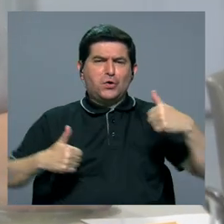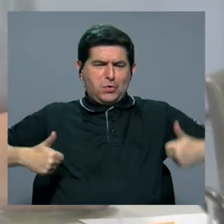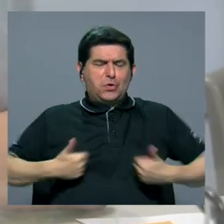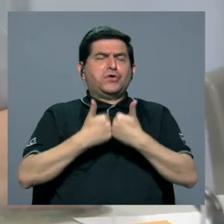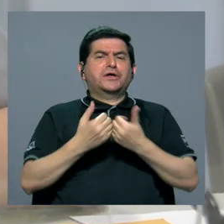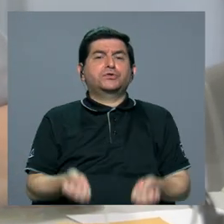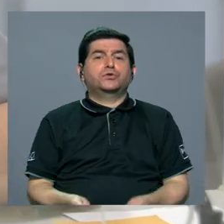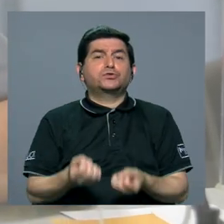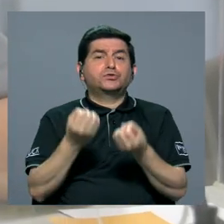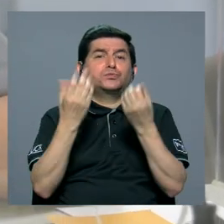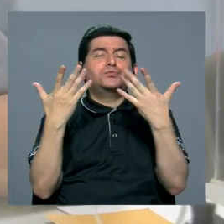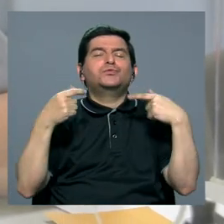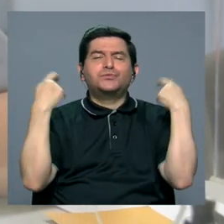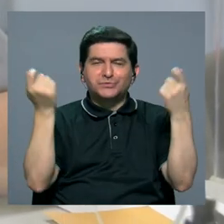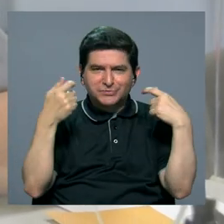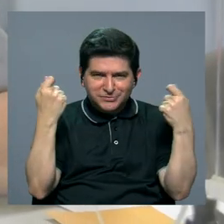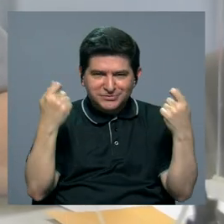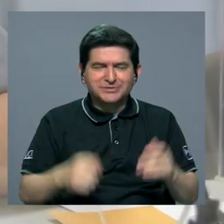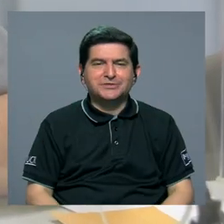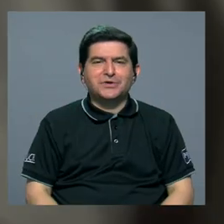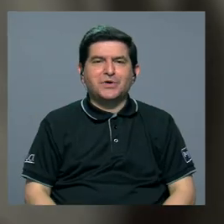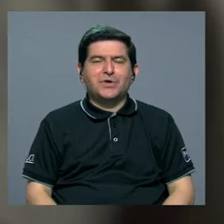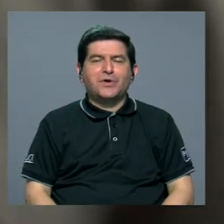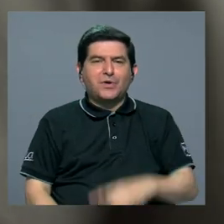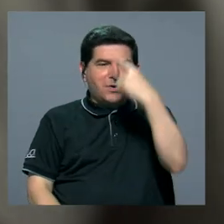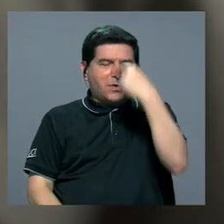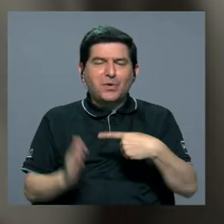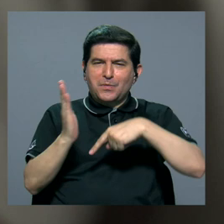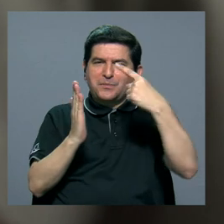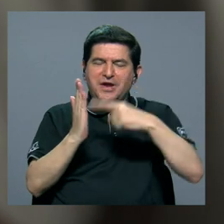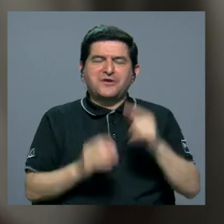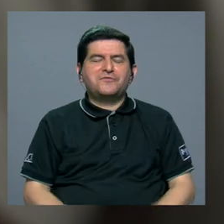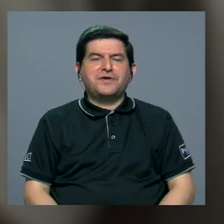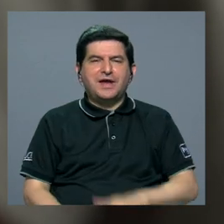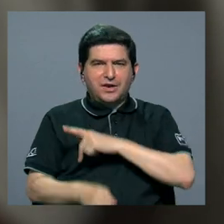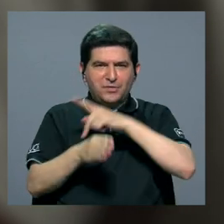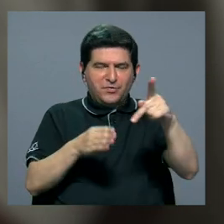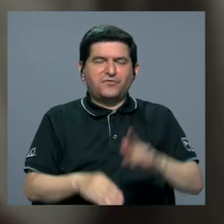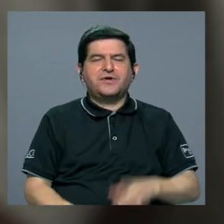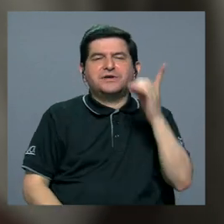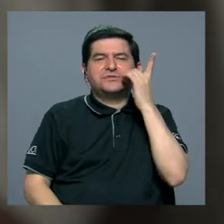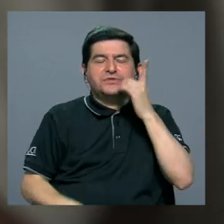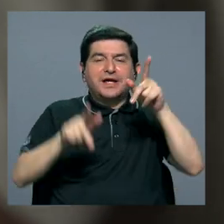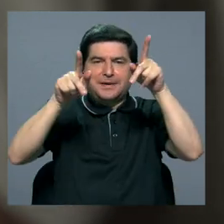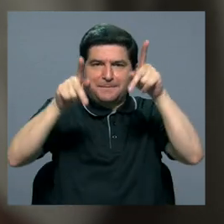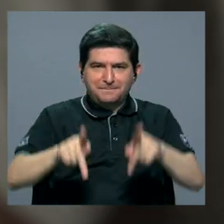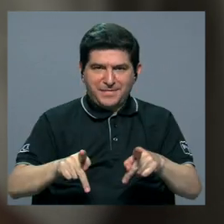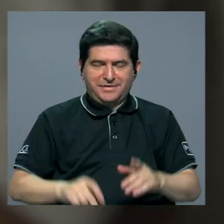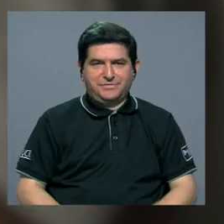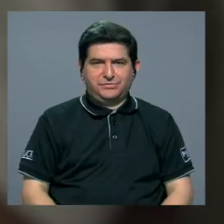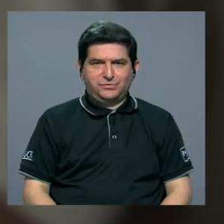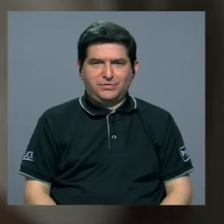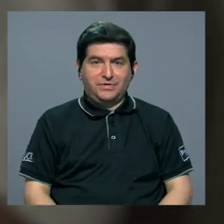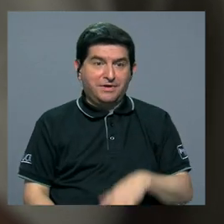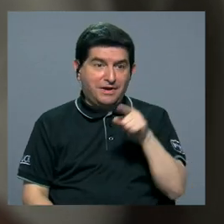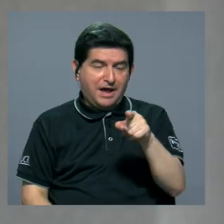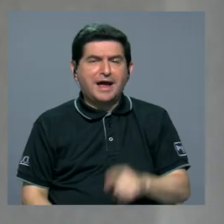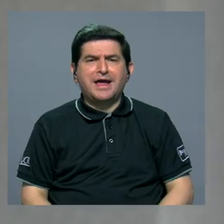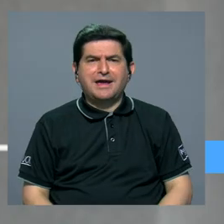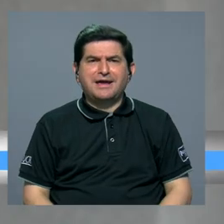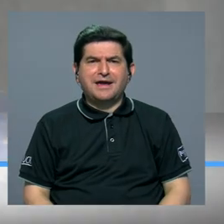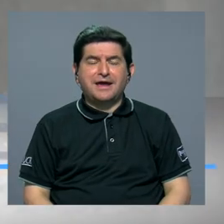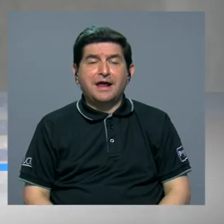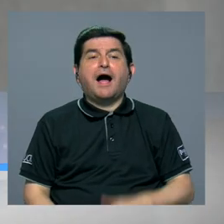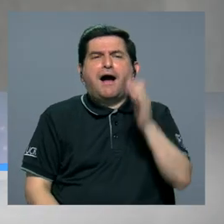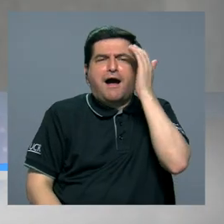y retos, hay mucho que celebrar. El perfil del profesional en odontología es un perfil de una persona que está